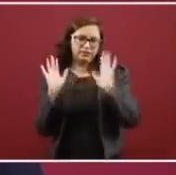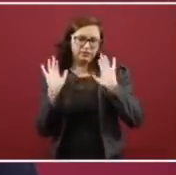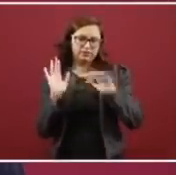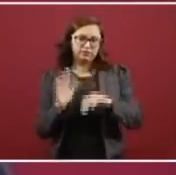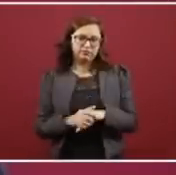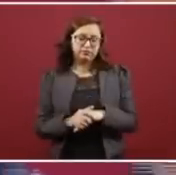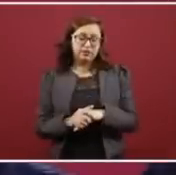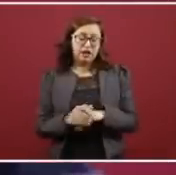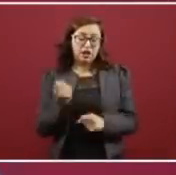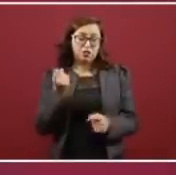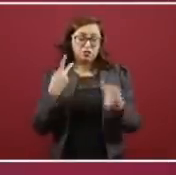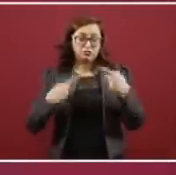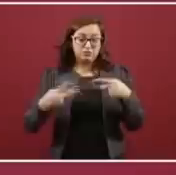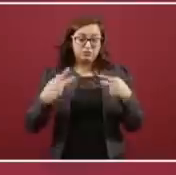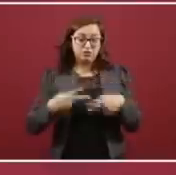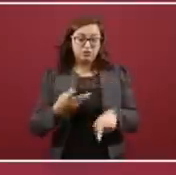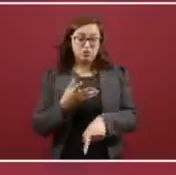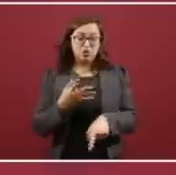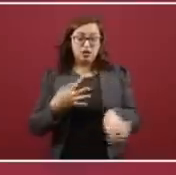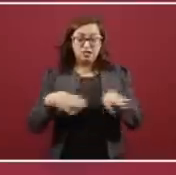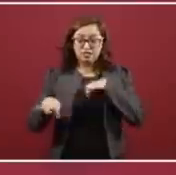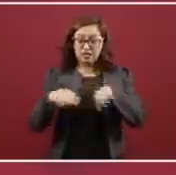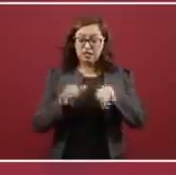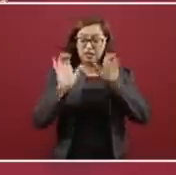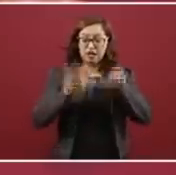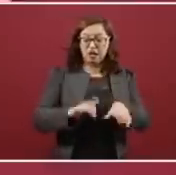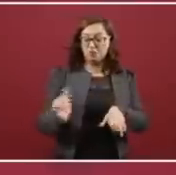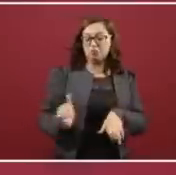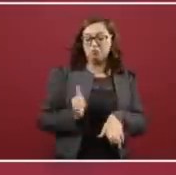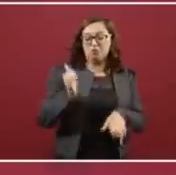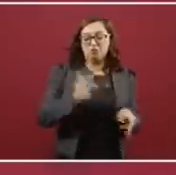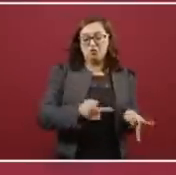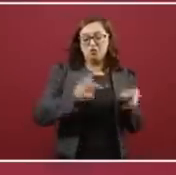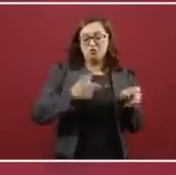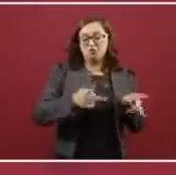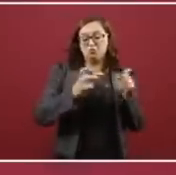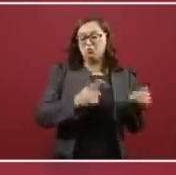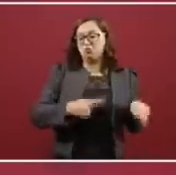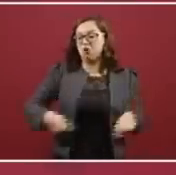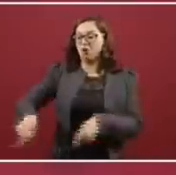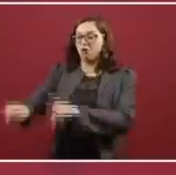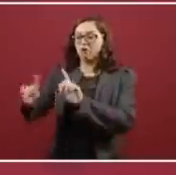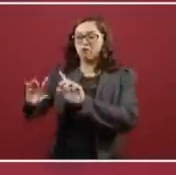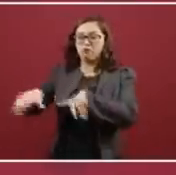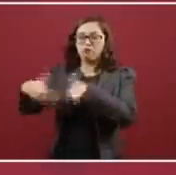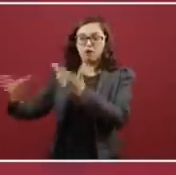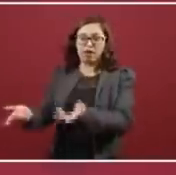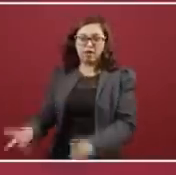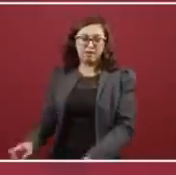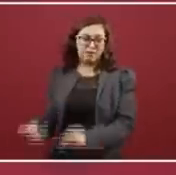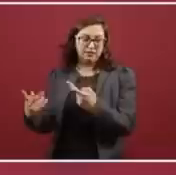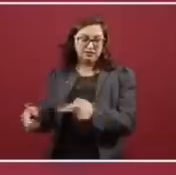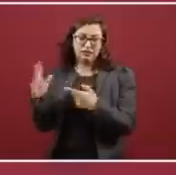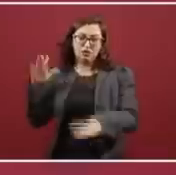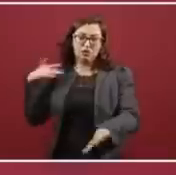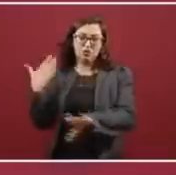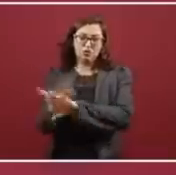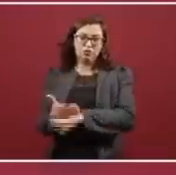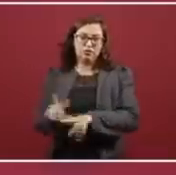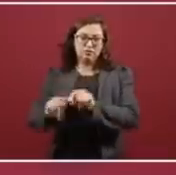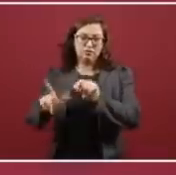deshonestos con la empresa que les da trabajo y deshonestos con el consumidor deshonestos con el con el país